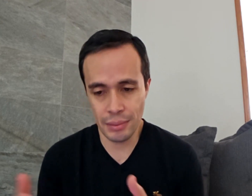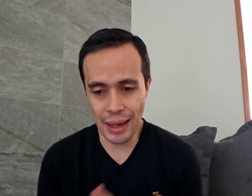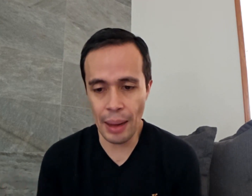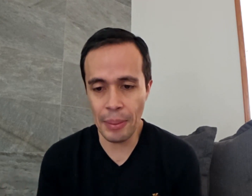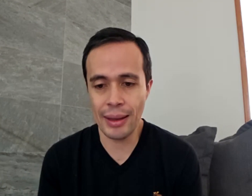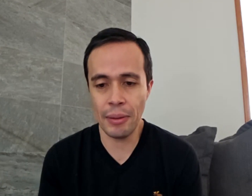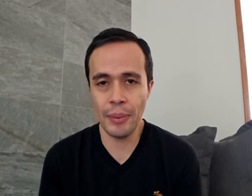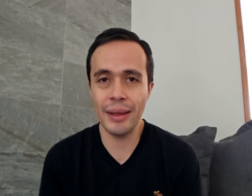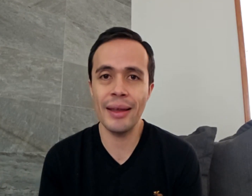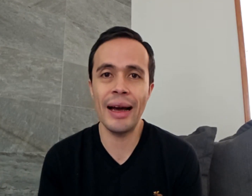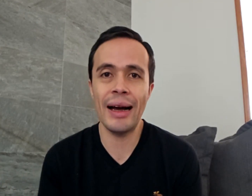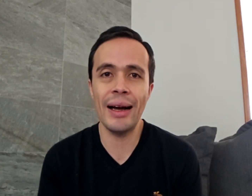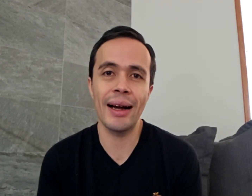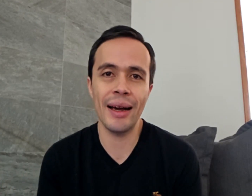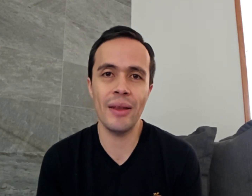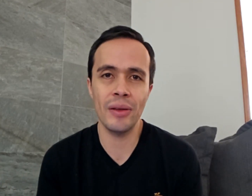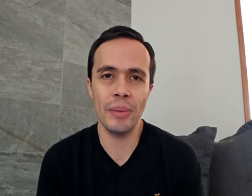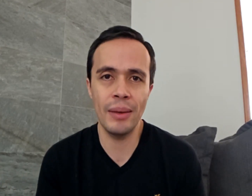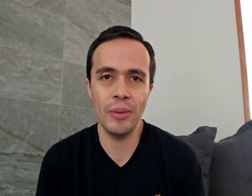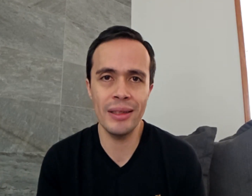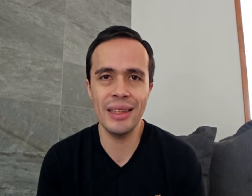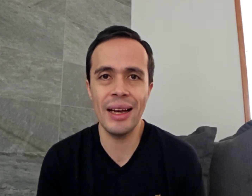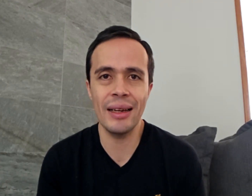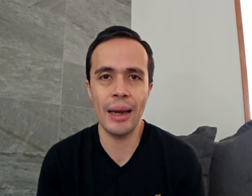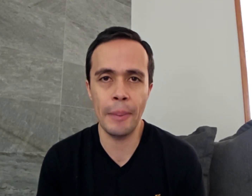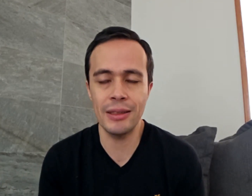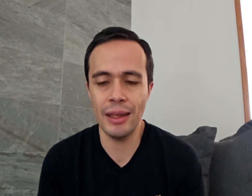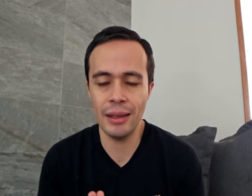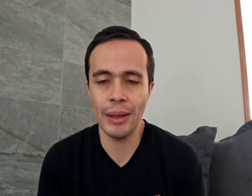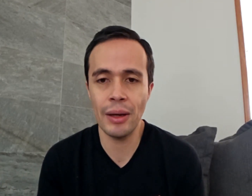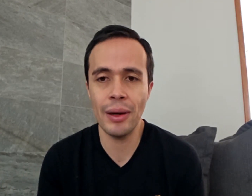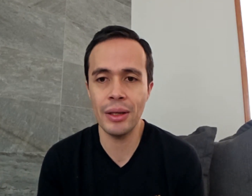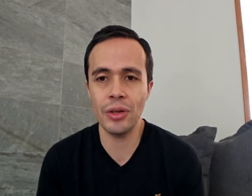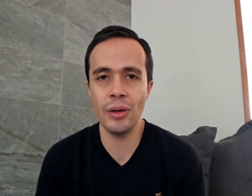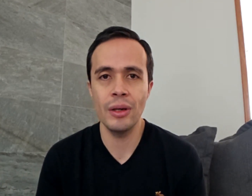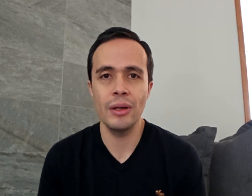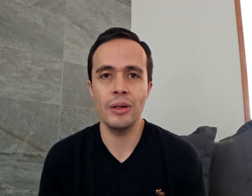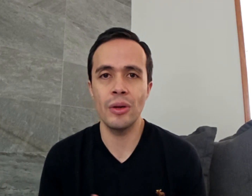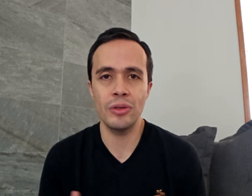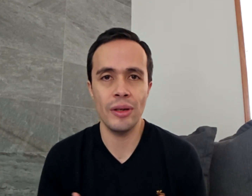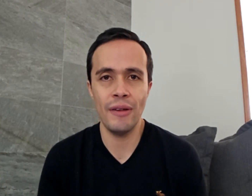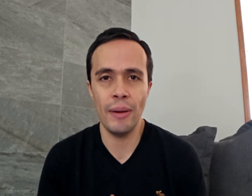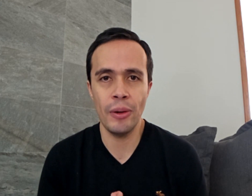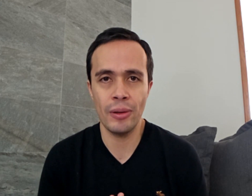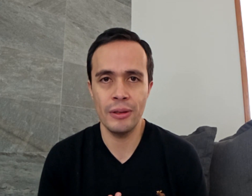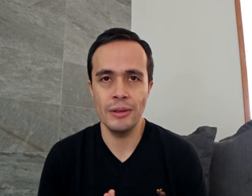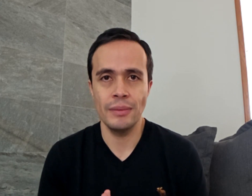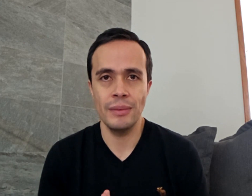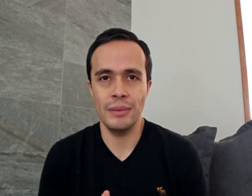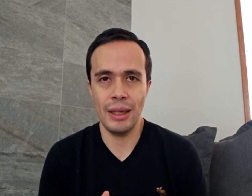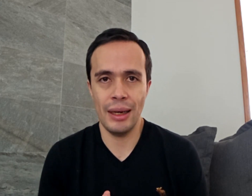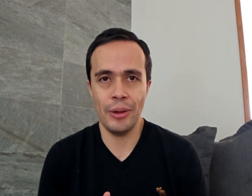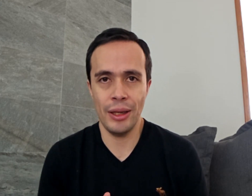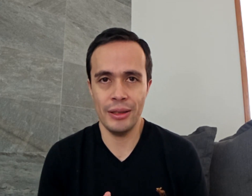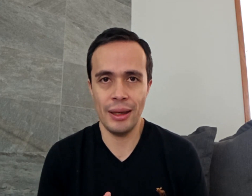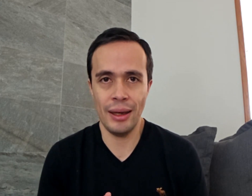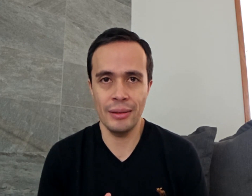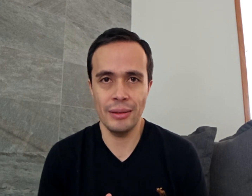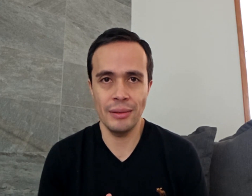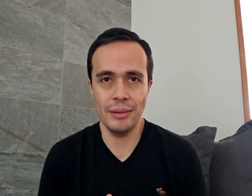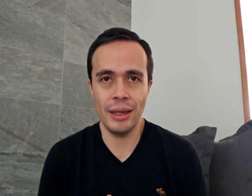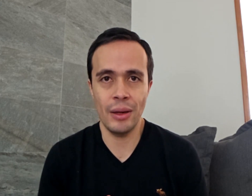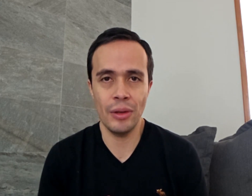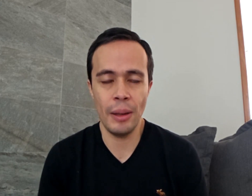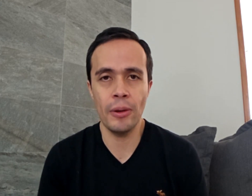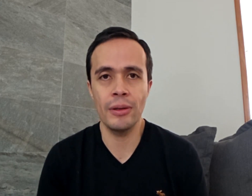que lamentablemente han caído también en violencia. La presidenta de México ha dicho, yo no estoy a favor de la